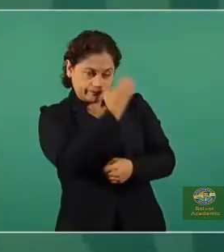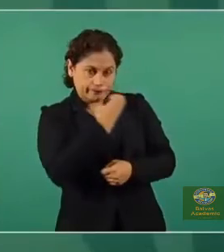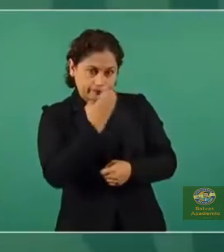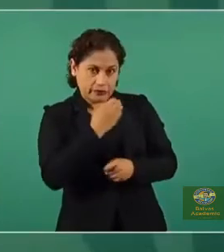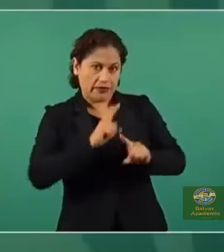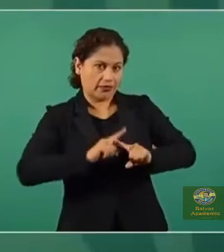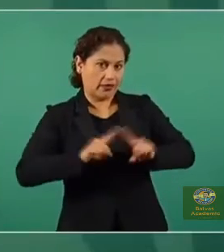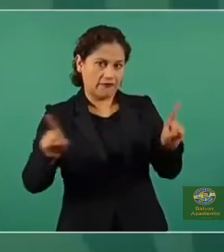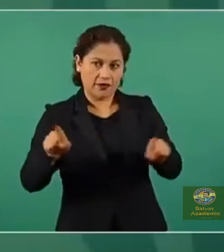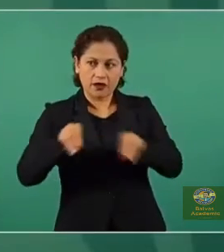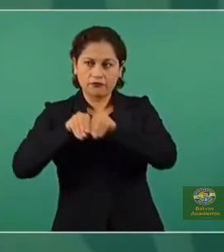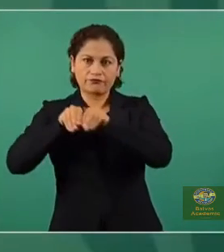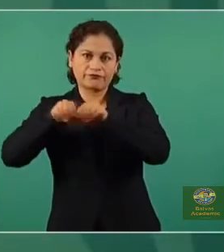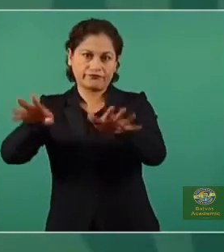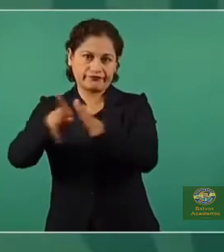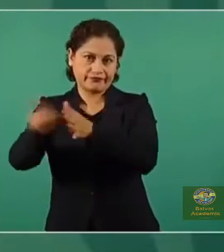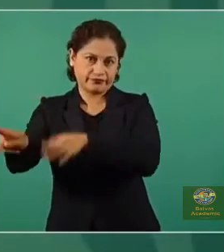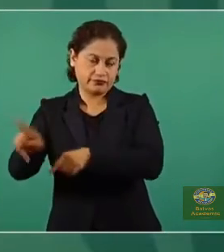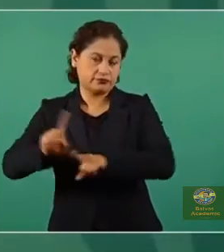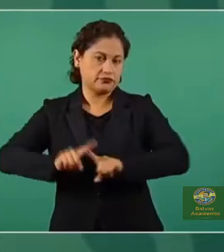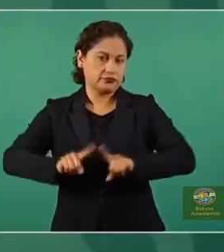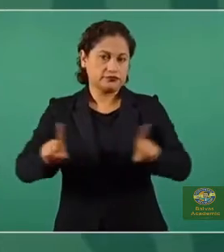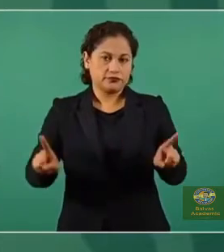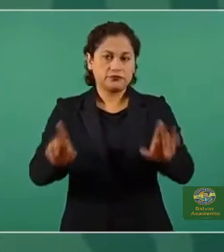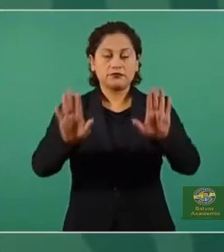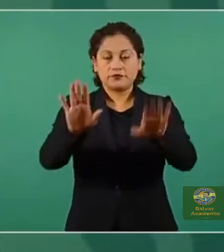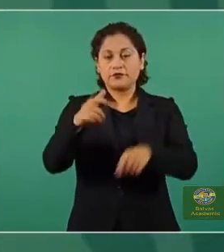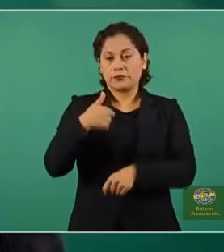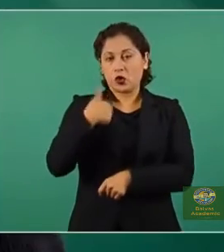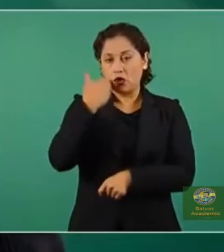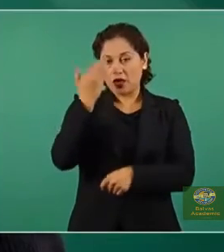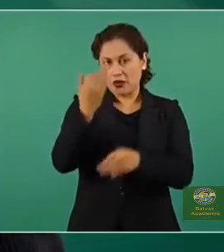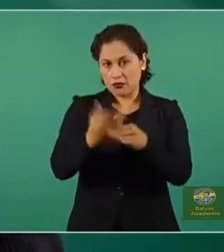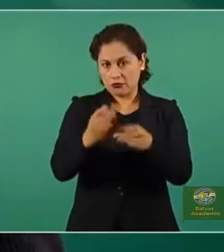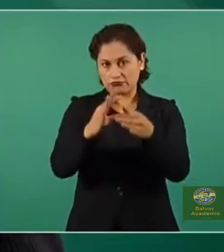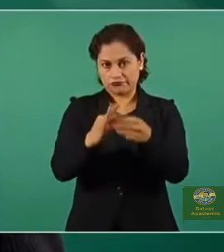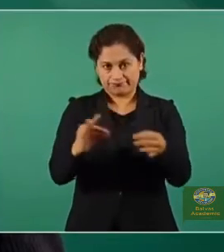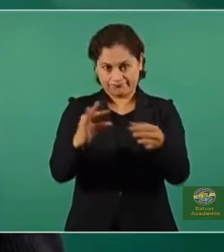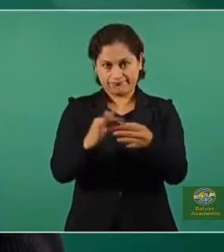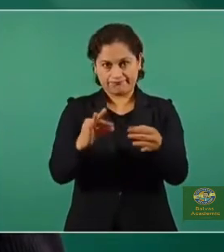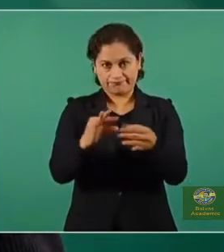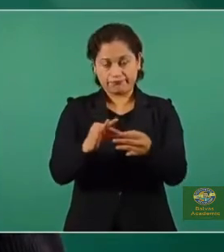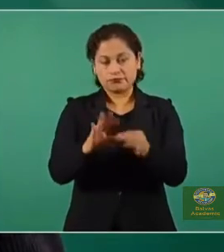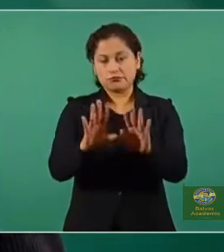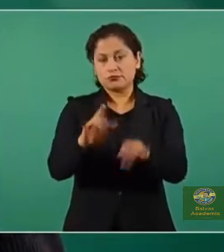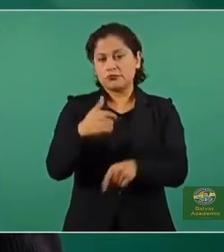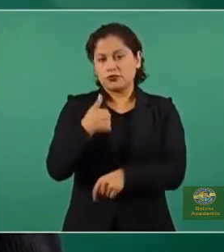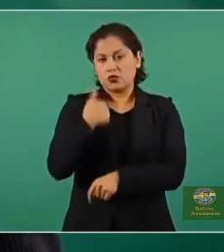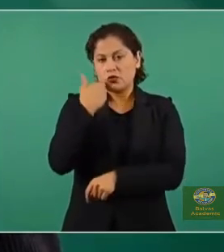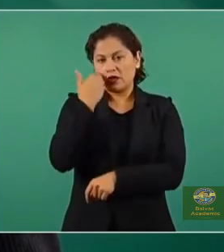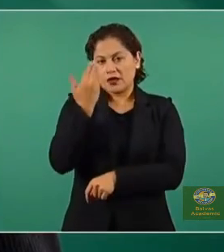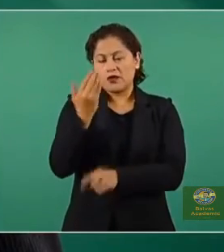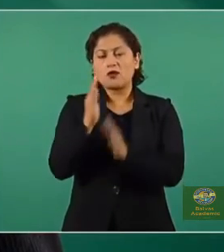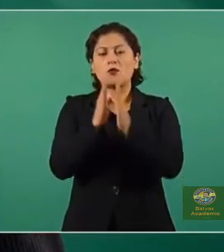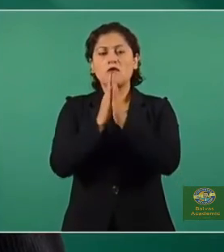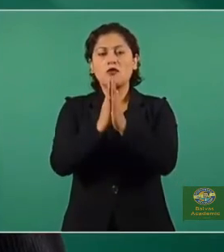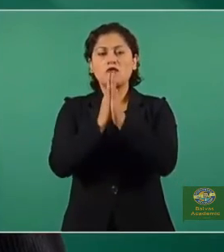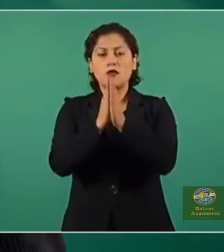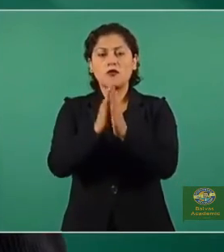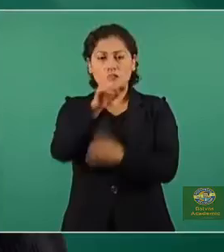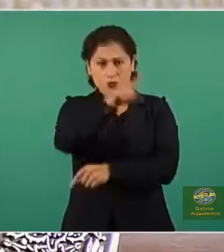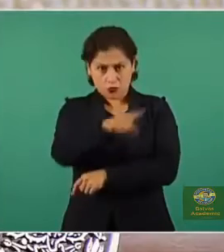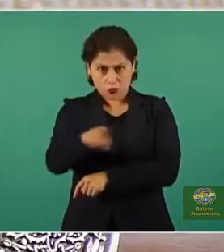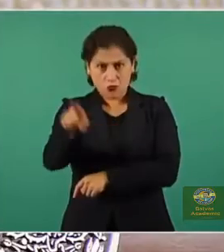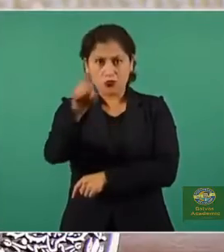yo los invitaría, de verdad, creo que es algo, qué bueno que se aclara, pero yo sí pediría que nos dieran también oportunidad de, a lo